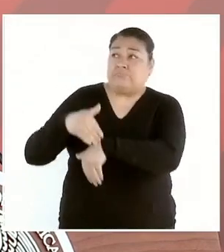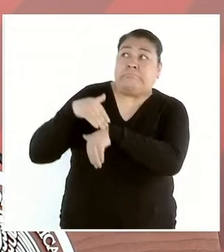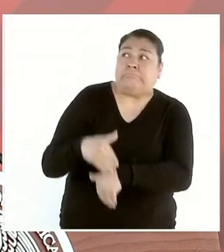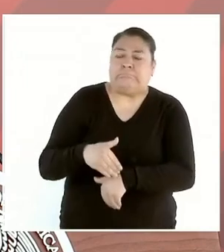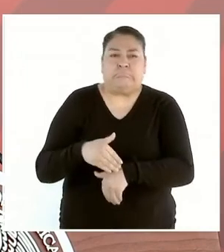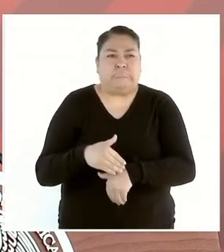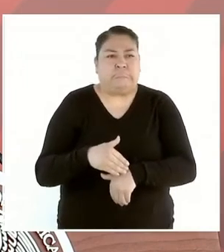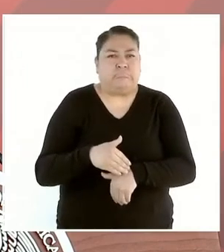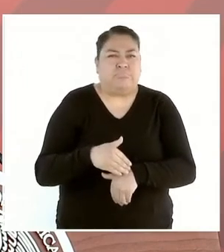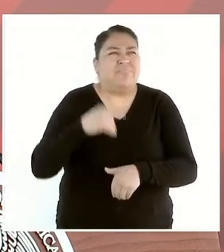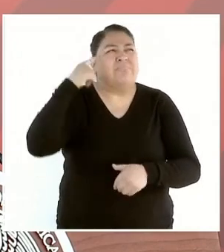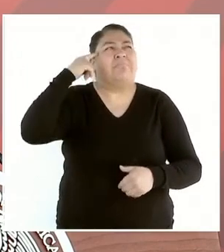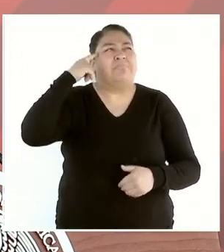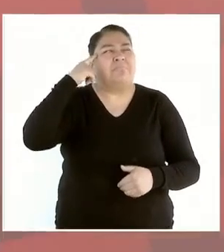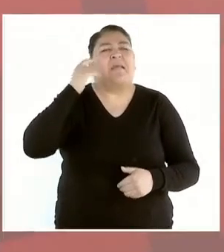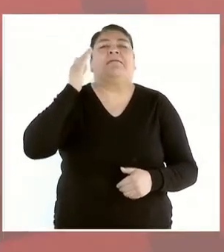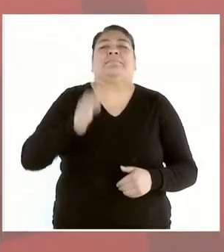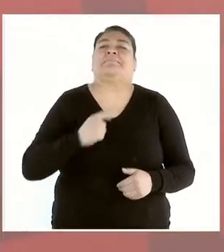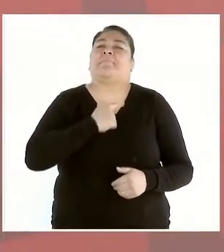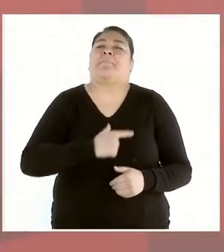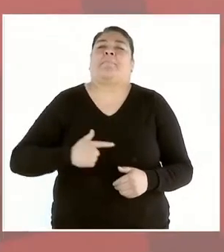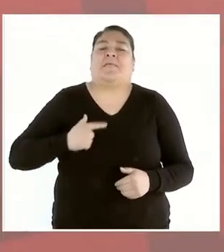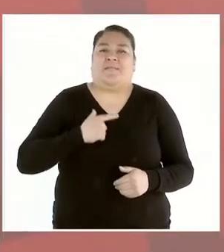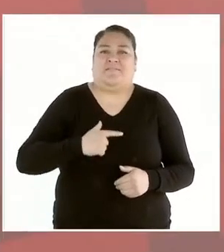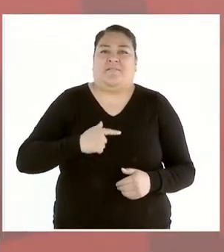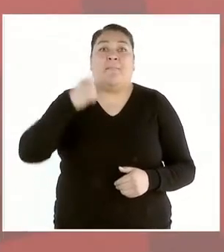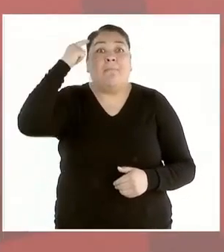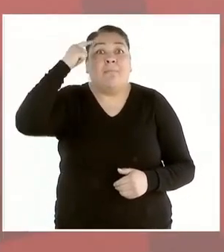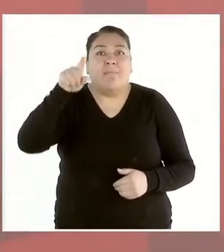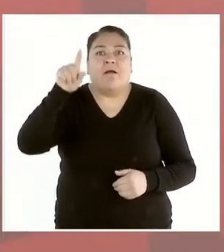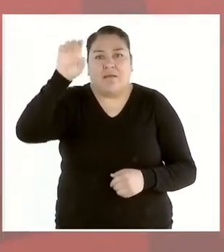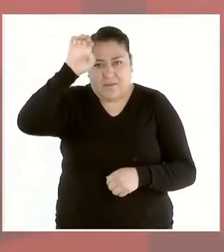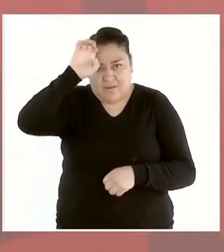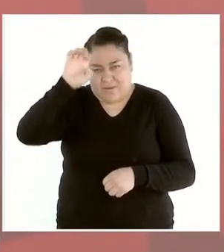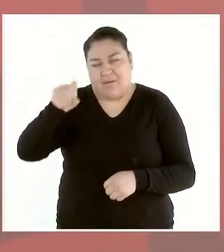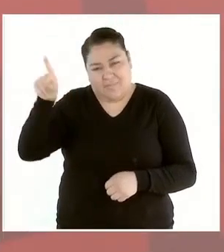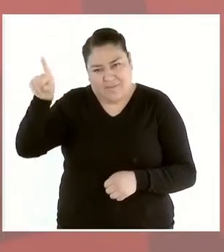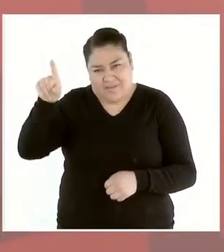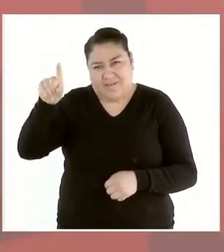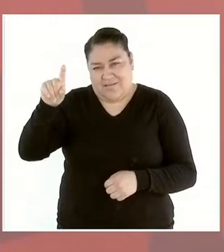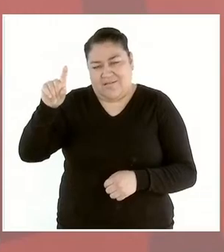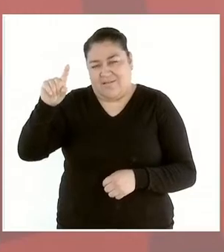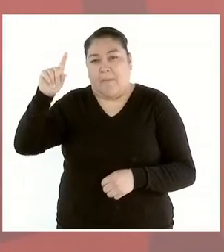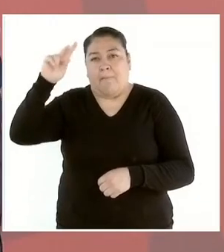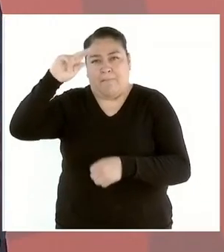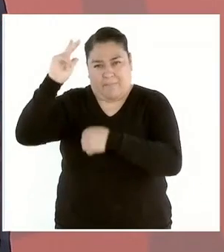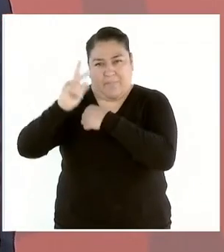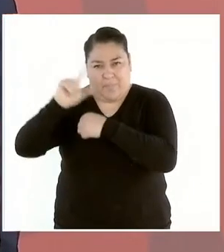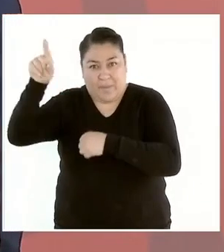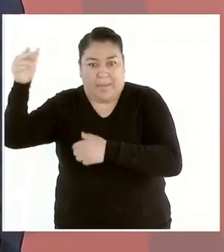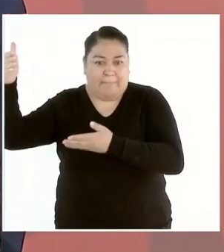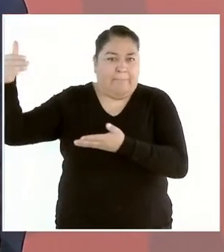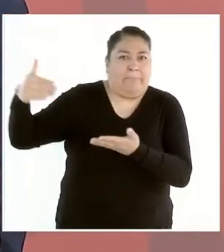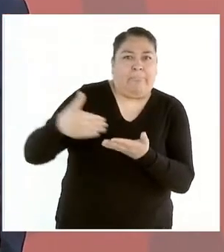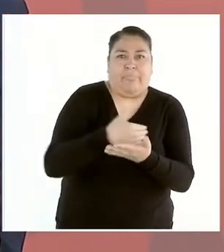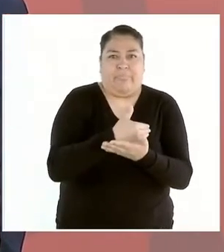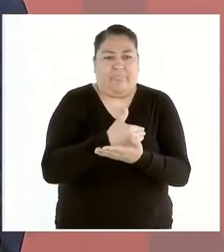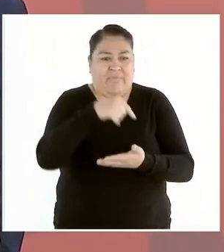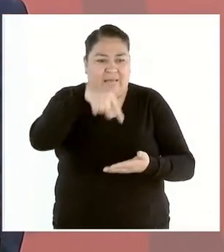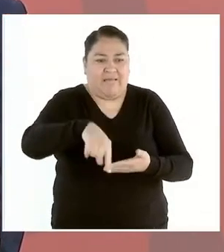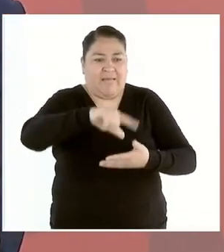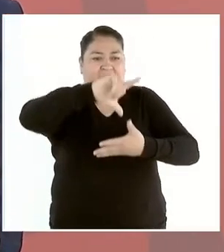extender su dominio sobre los pueblos de américa